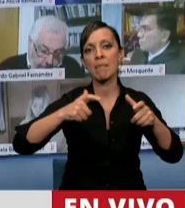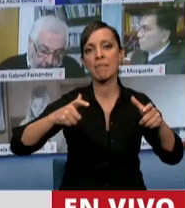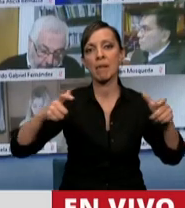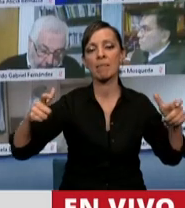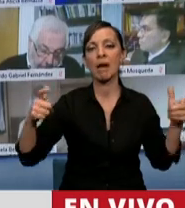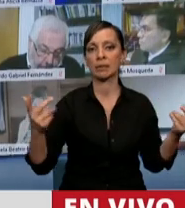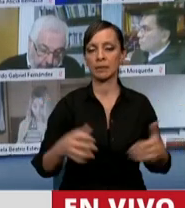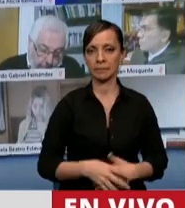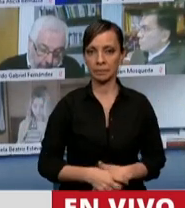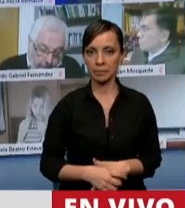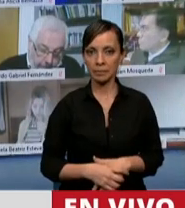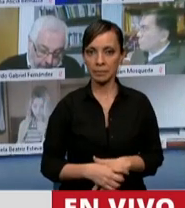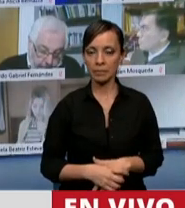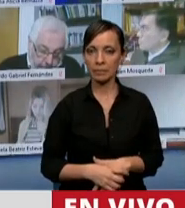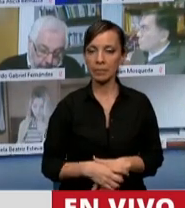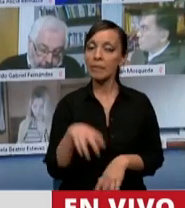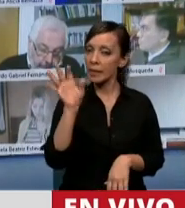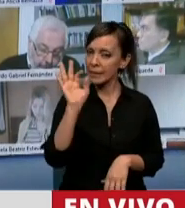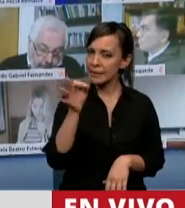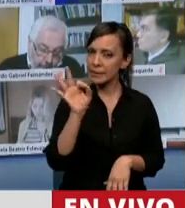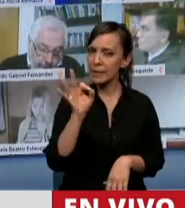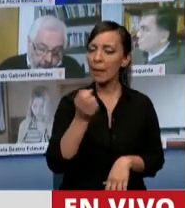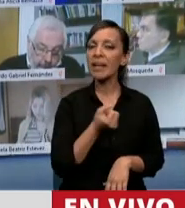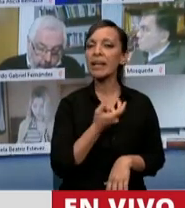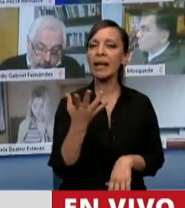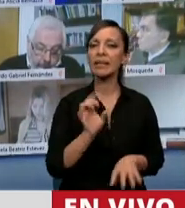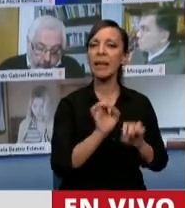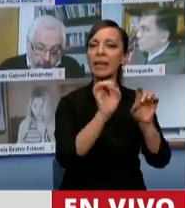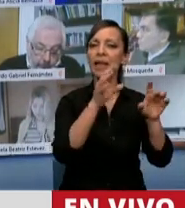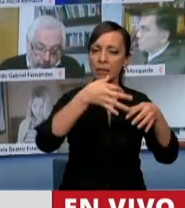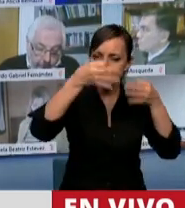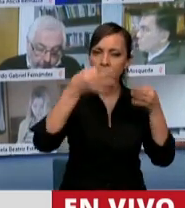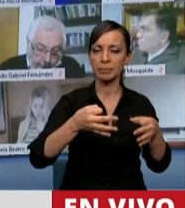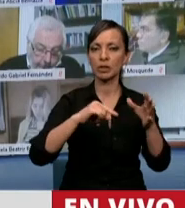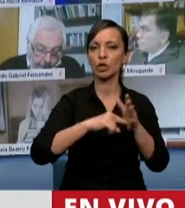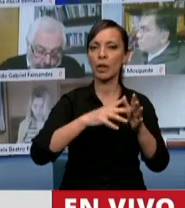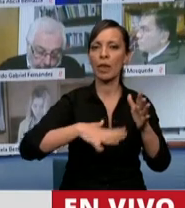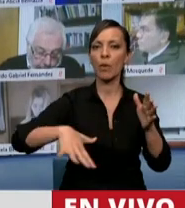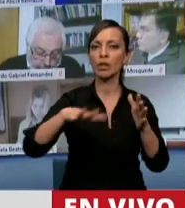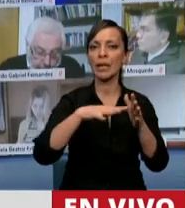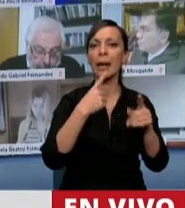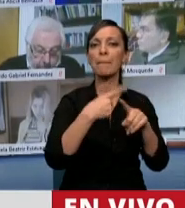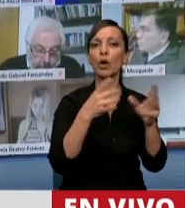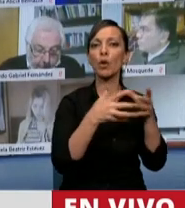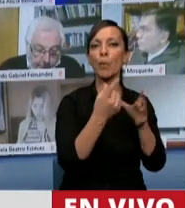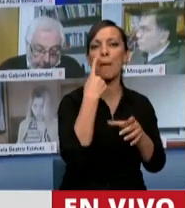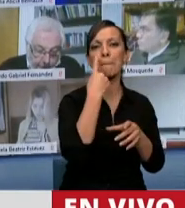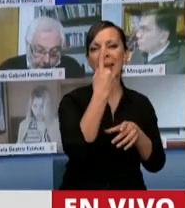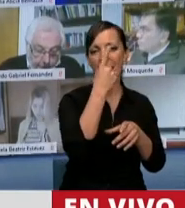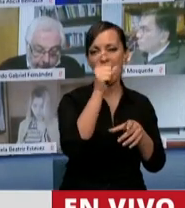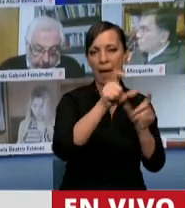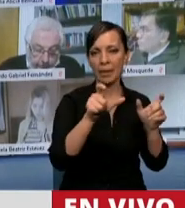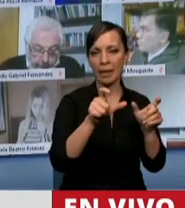habitantes sabe cuántos cuantos infectados tiene la ciudad autónoma de buenos aires cada mil habitantes